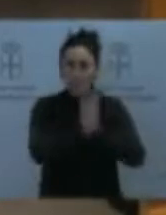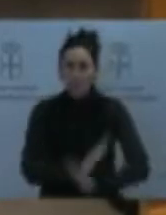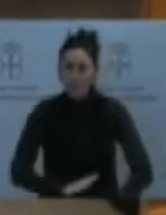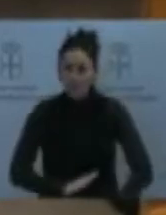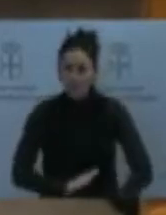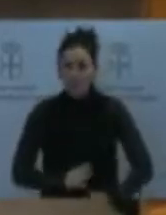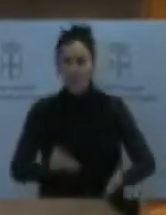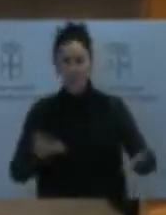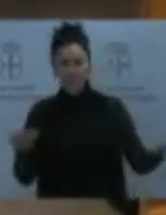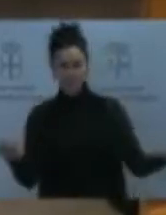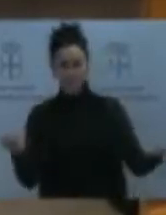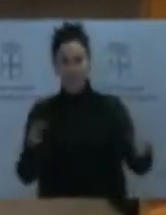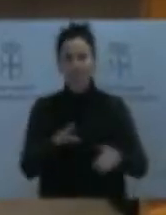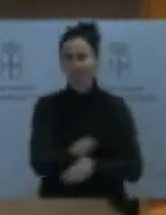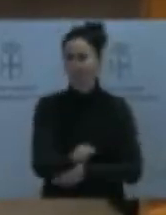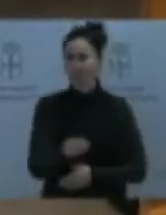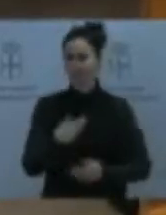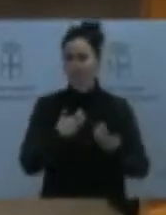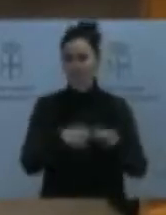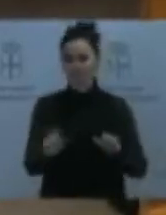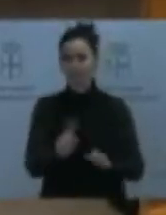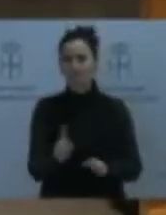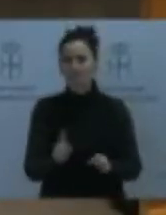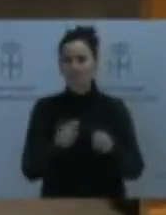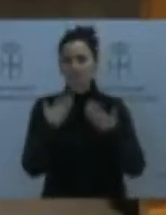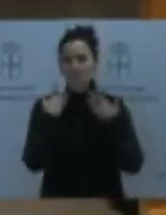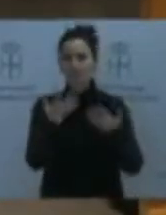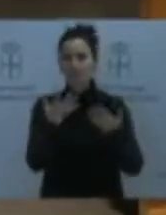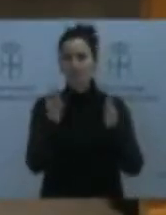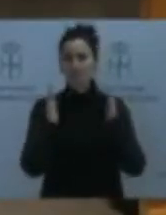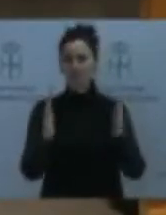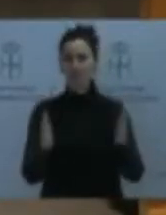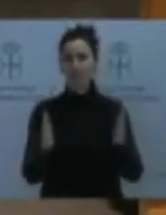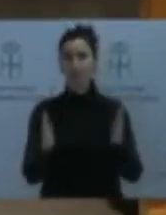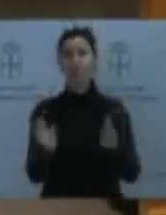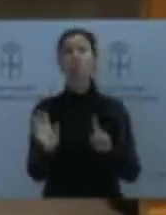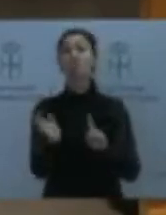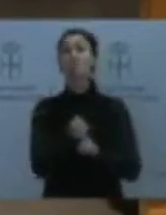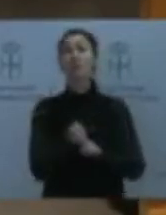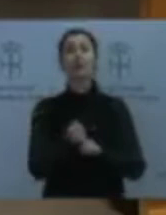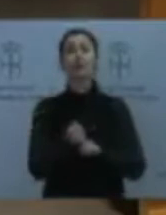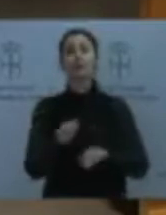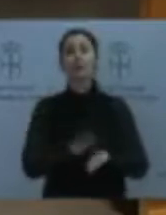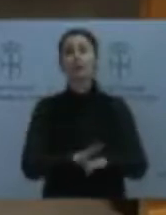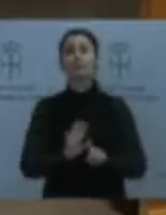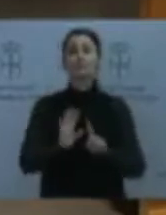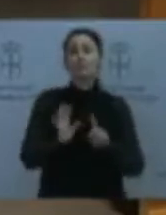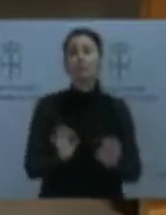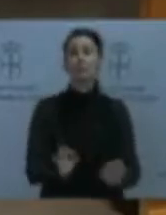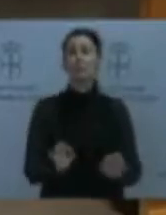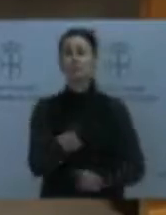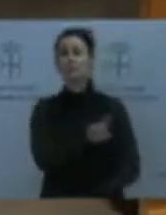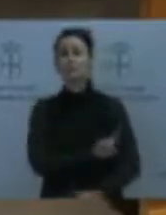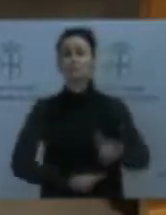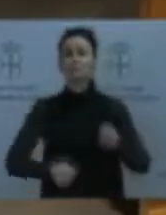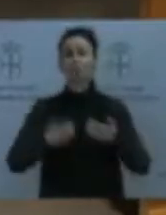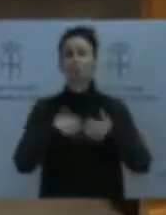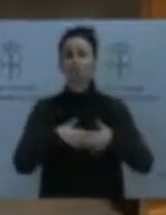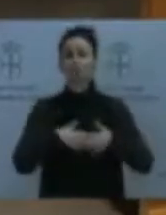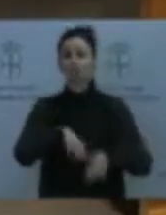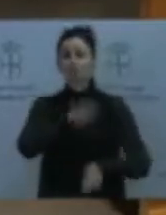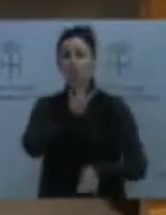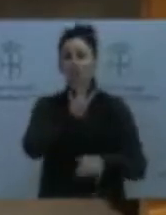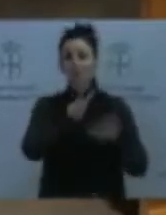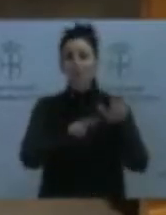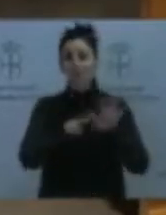años de crisis es la solución a la cual se recurre para solventar un problema industrial. 471 personas en Asturias, más